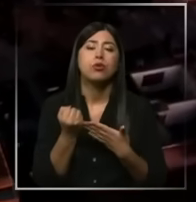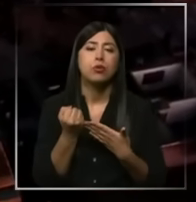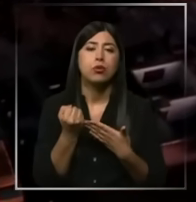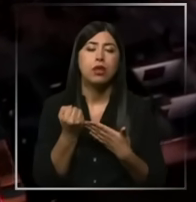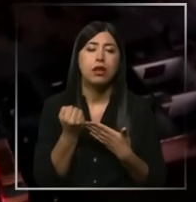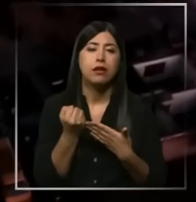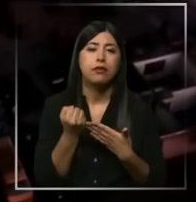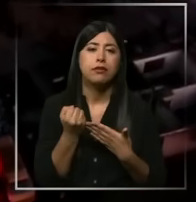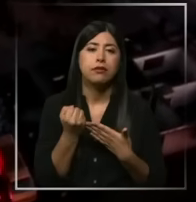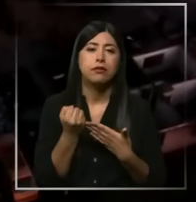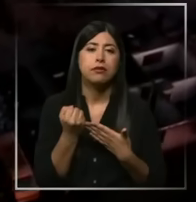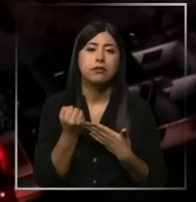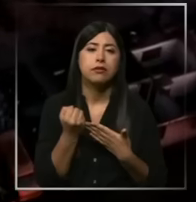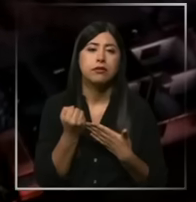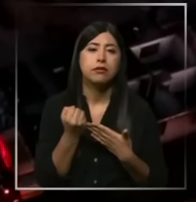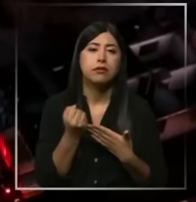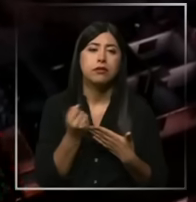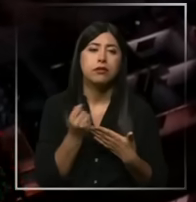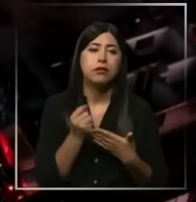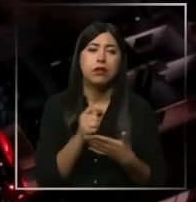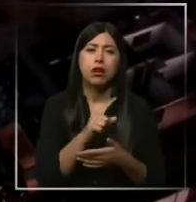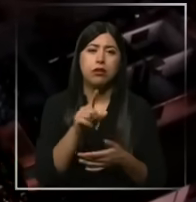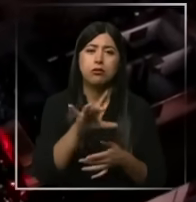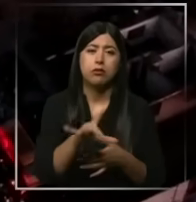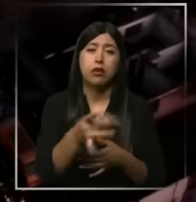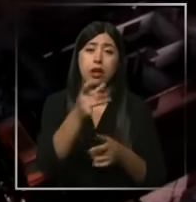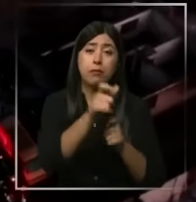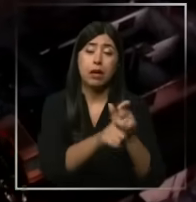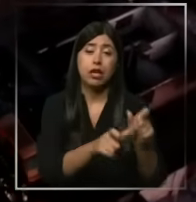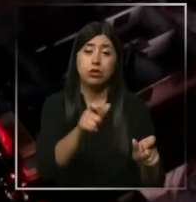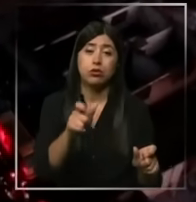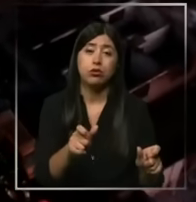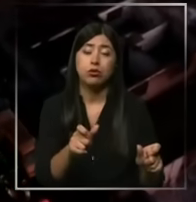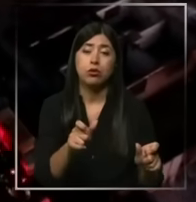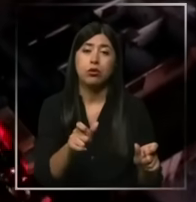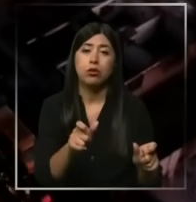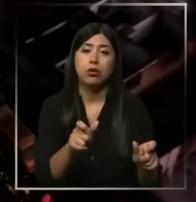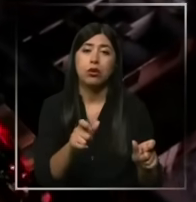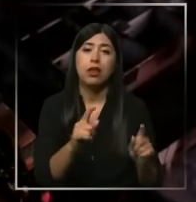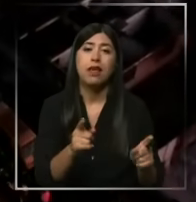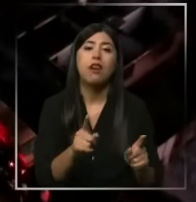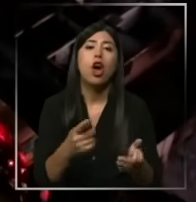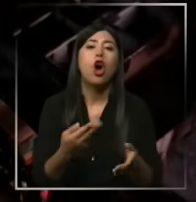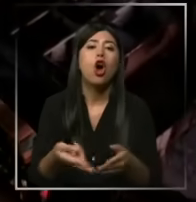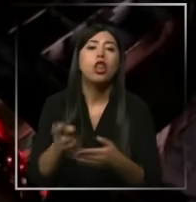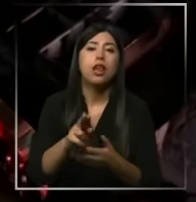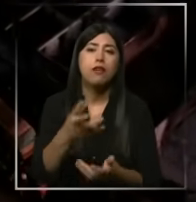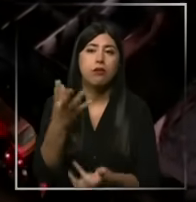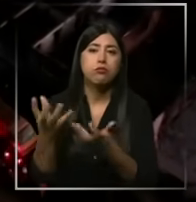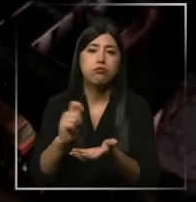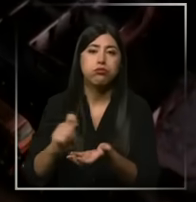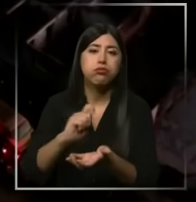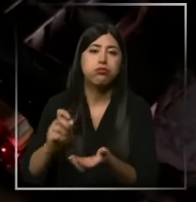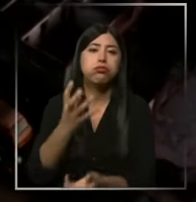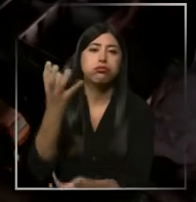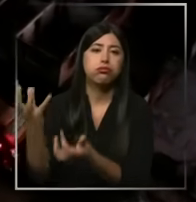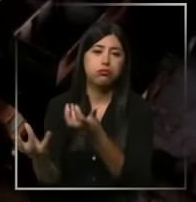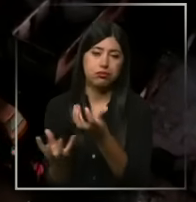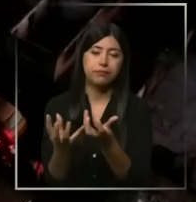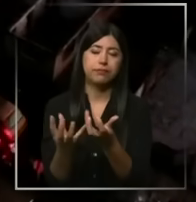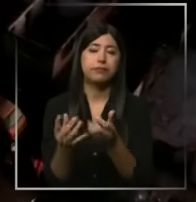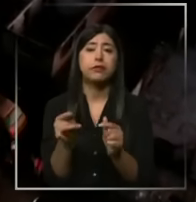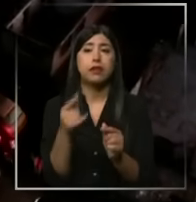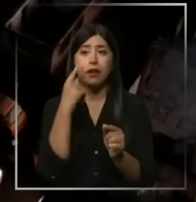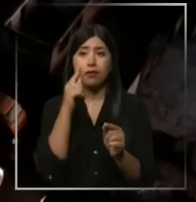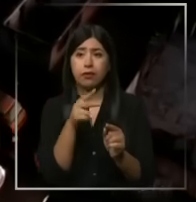se pueda encontrar a sujetos que tengan la intención de generar focos de incendio. Mira, vamos a desplazarnos porque hay algo que